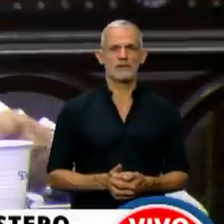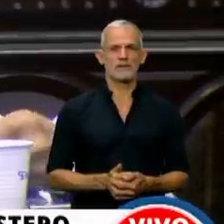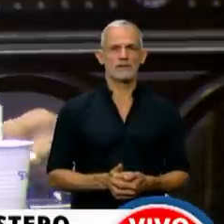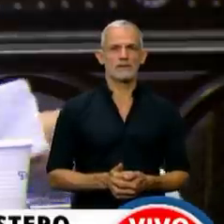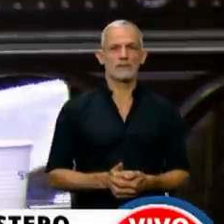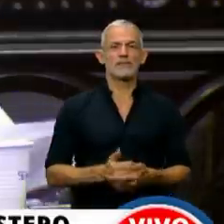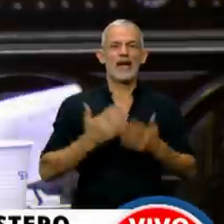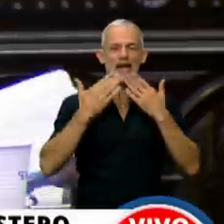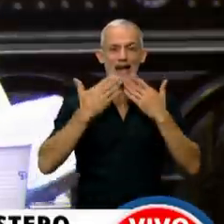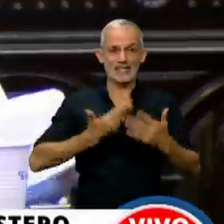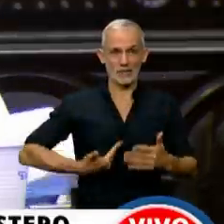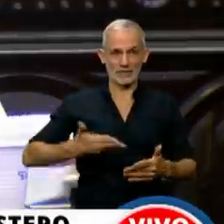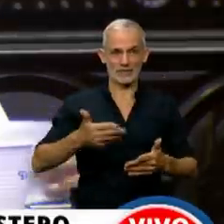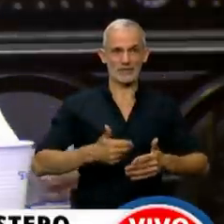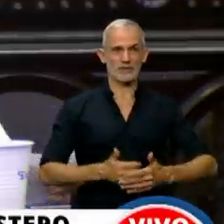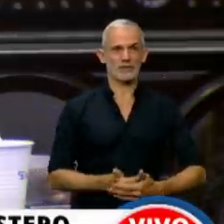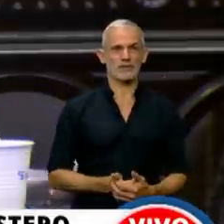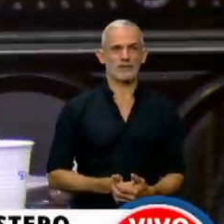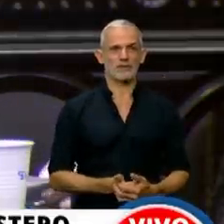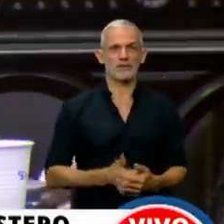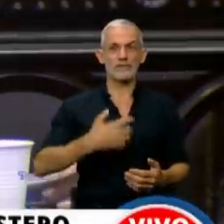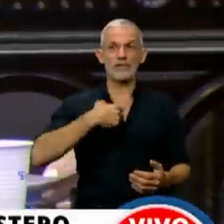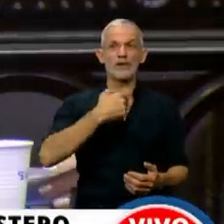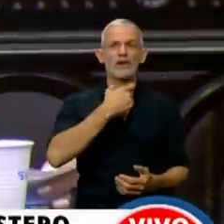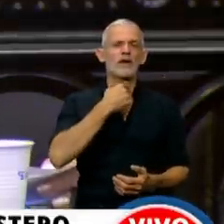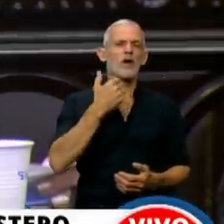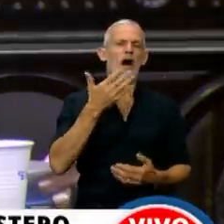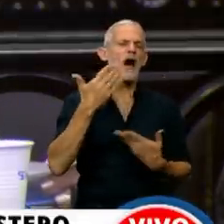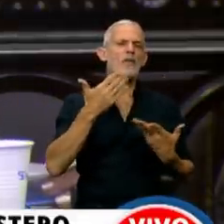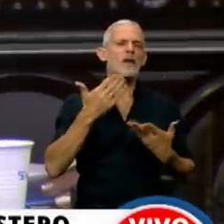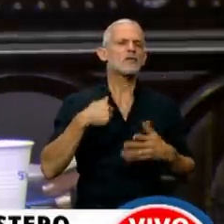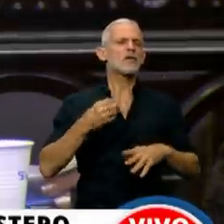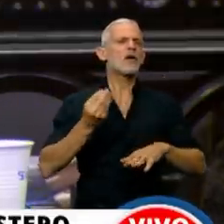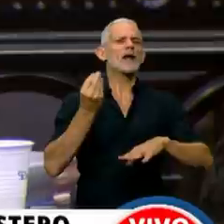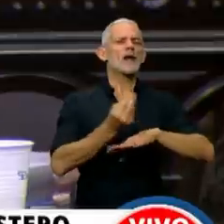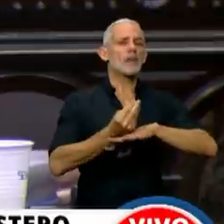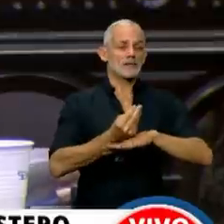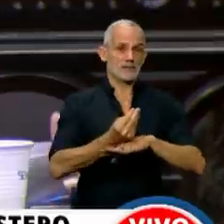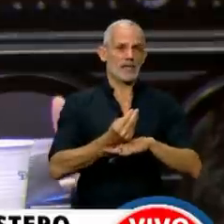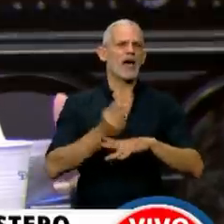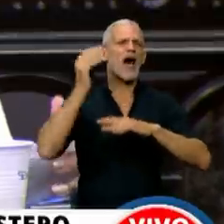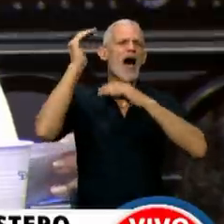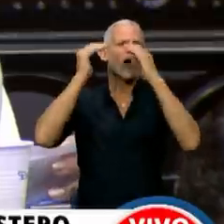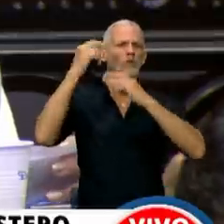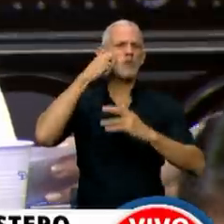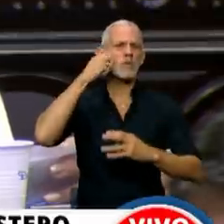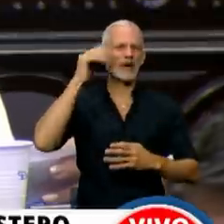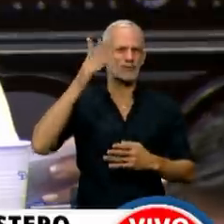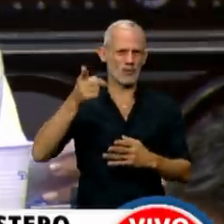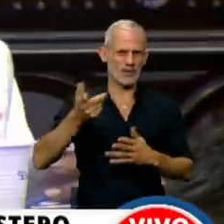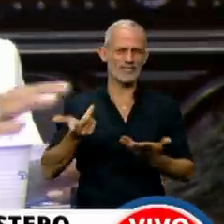gracias presidente quiero hablar en nombre de nuestros adultos mayores